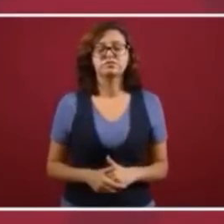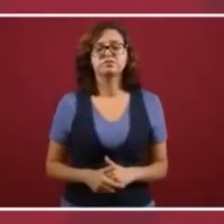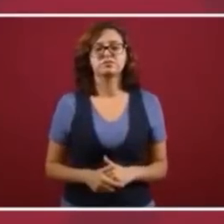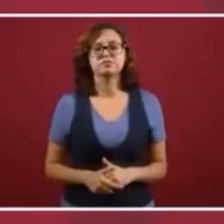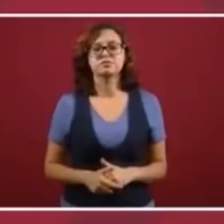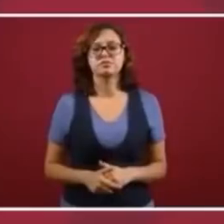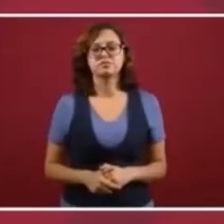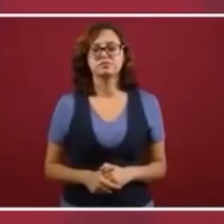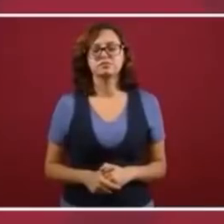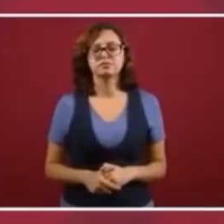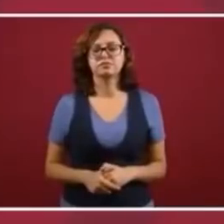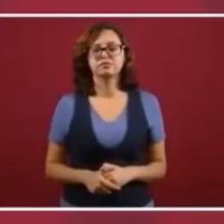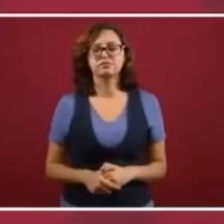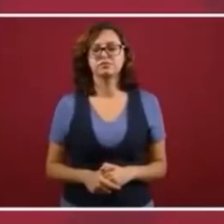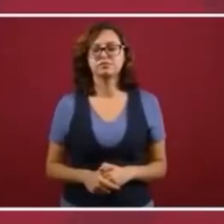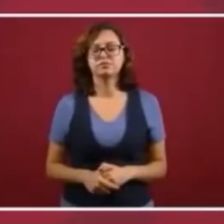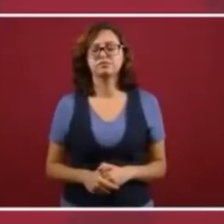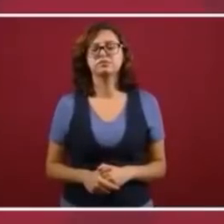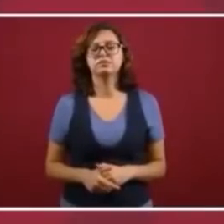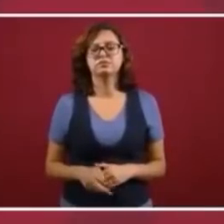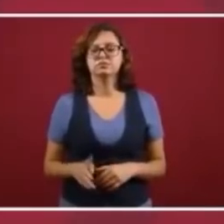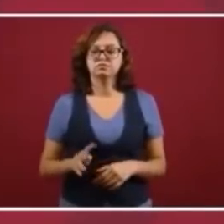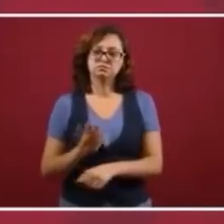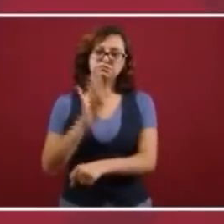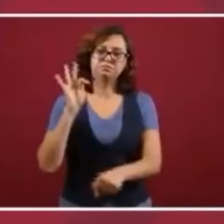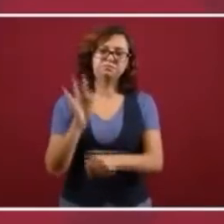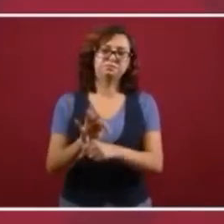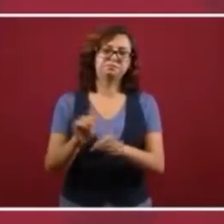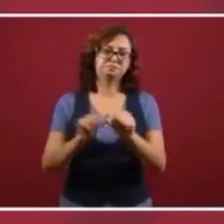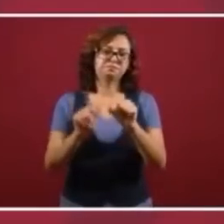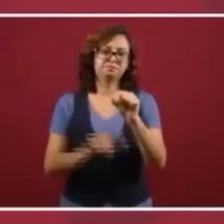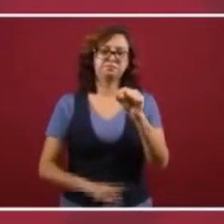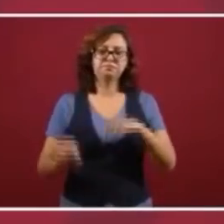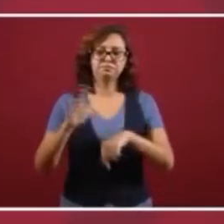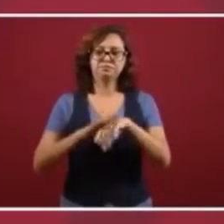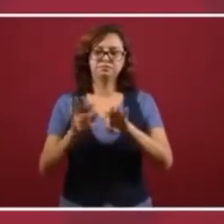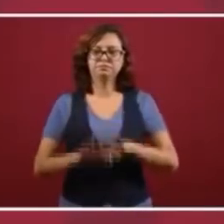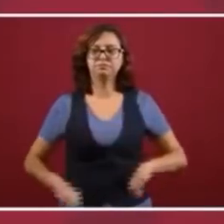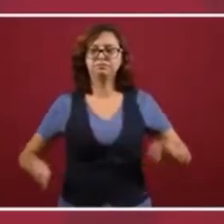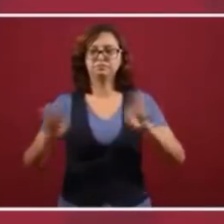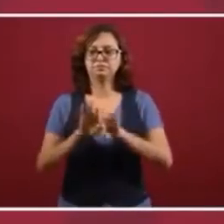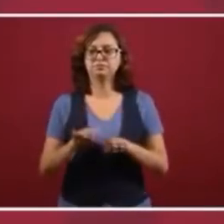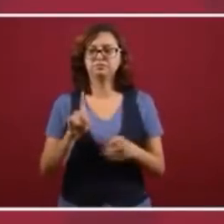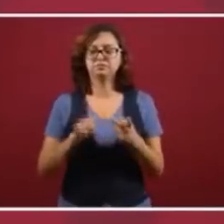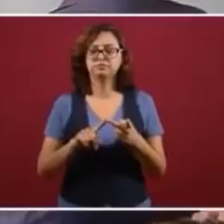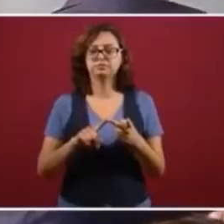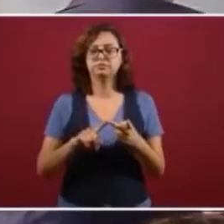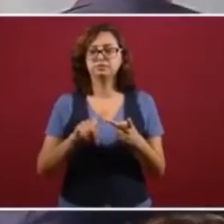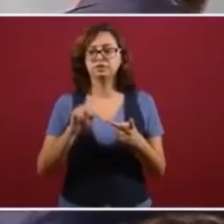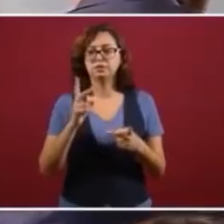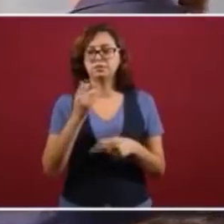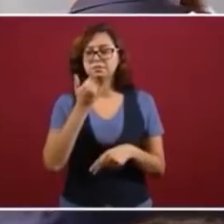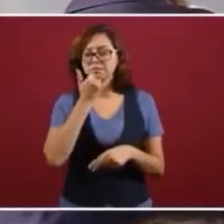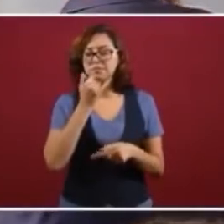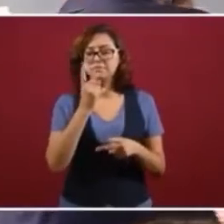fue favorable para el país, que es lo más importante. Mi segunda pregunta, presidente,